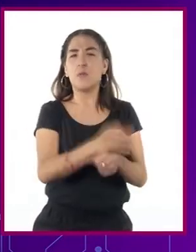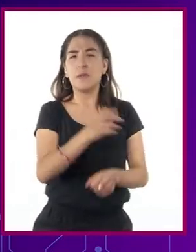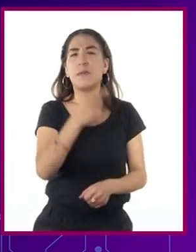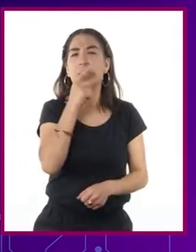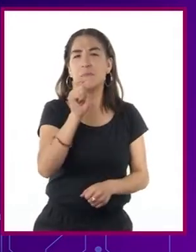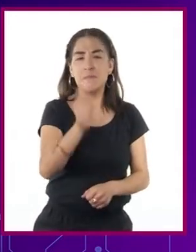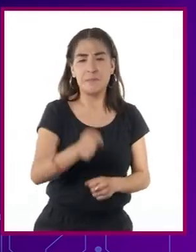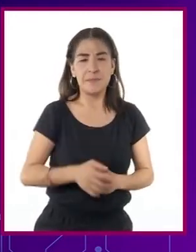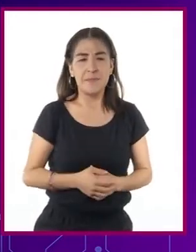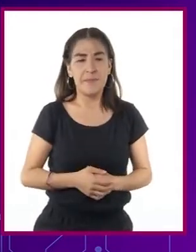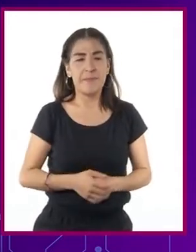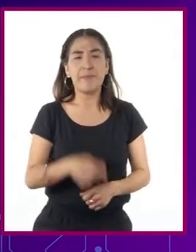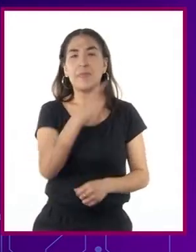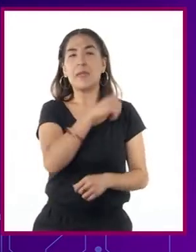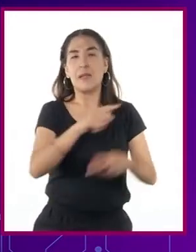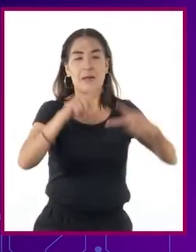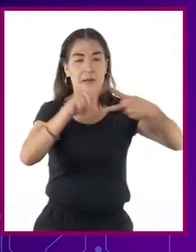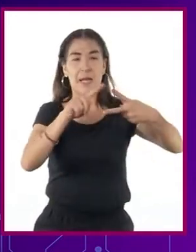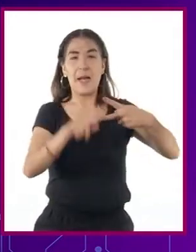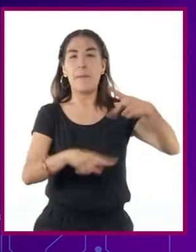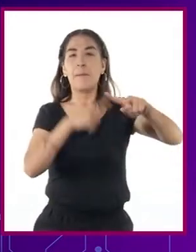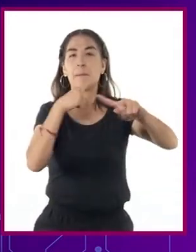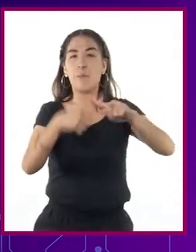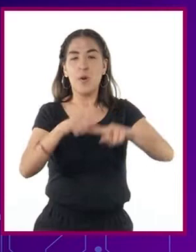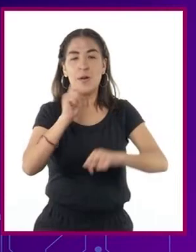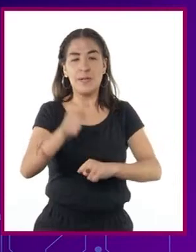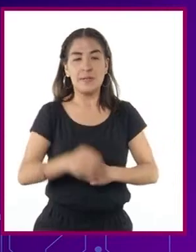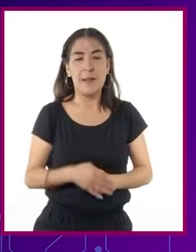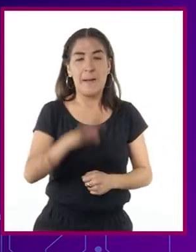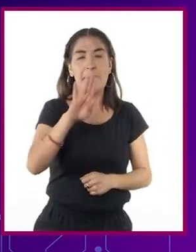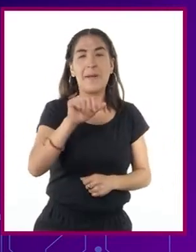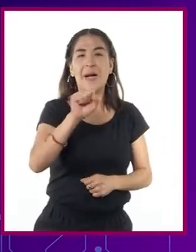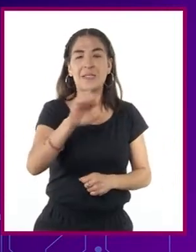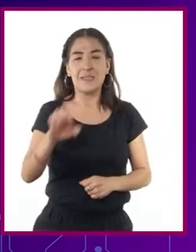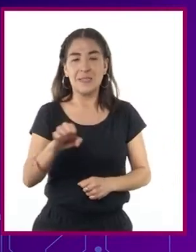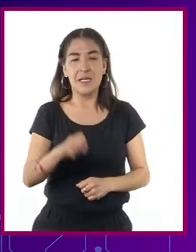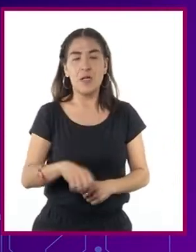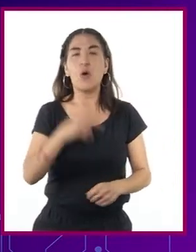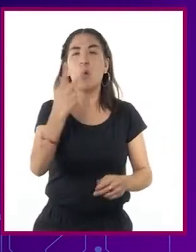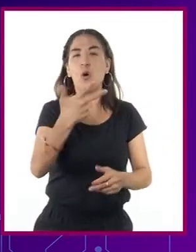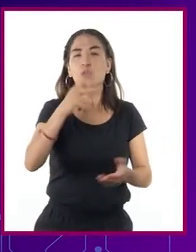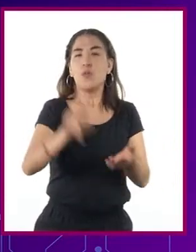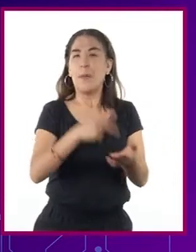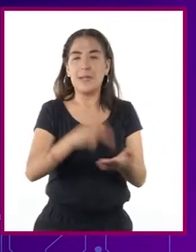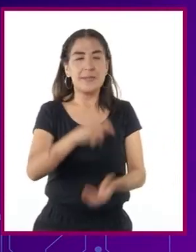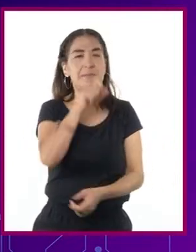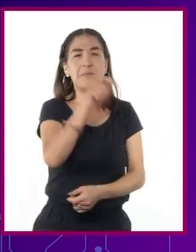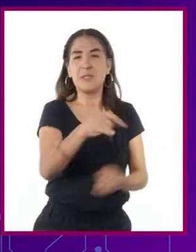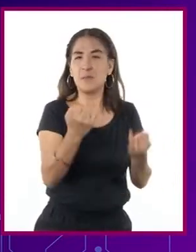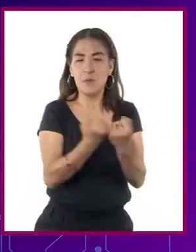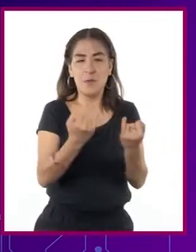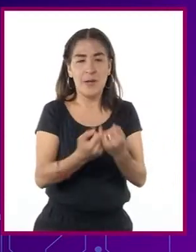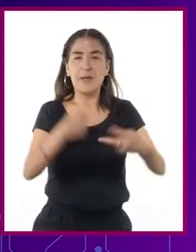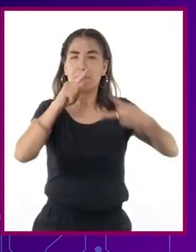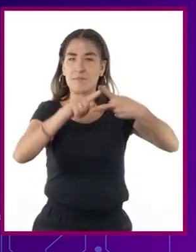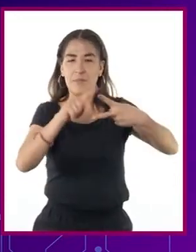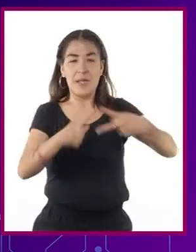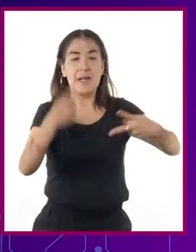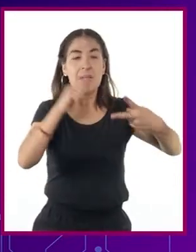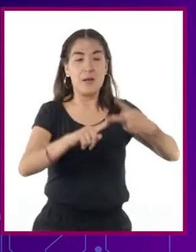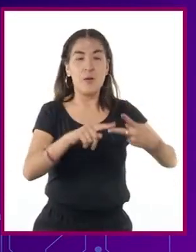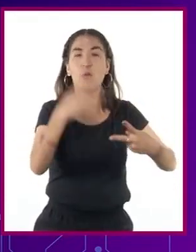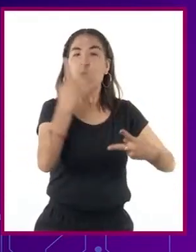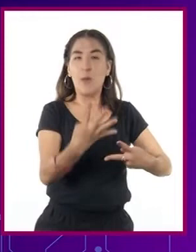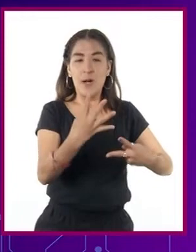en el dividendo se multiplica el 4, que es la base de la potencia, 8 veces por sí mismo, y en el divisor es el